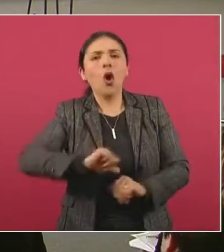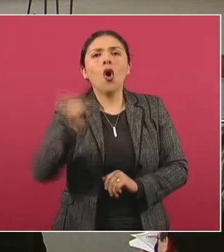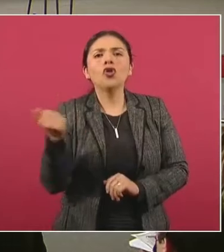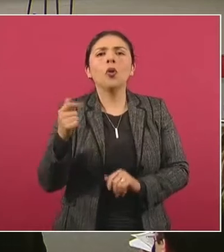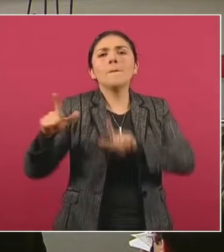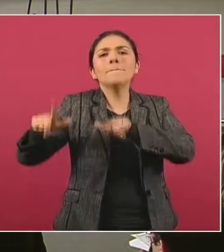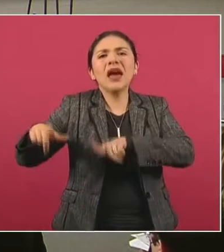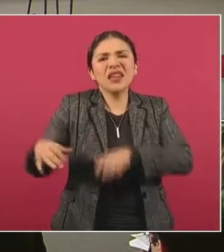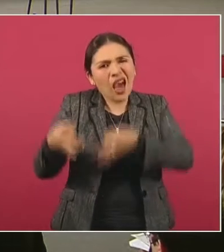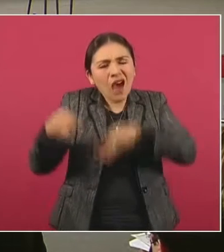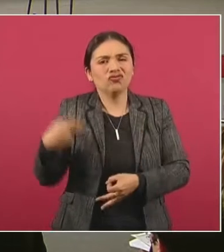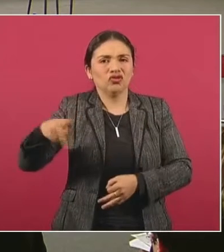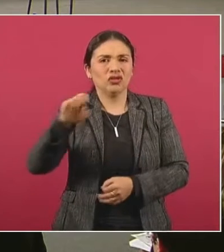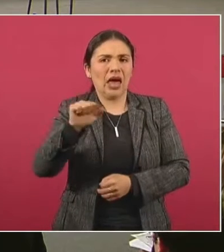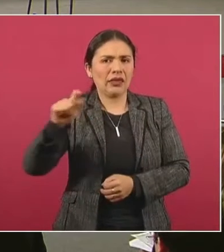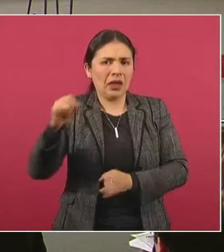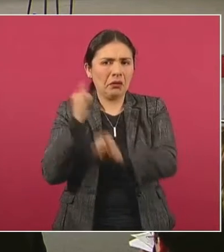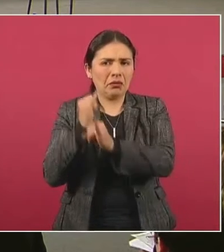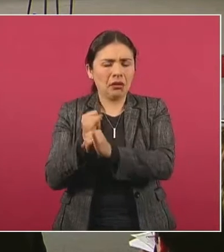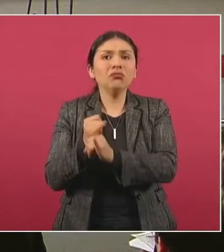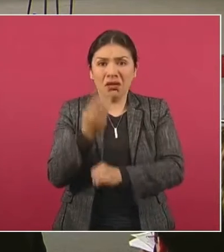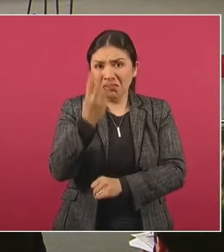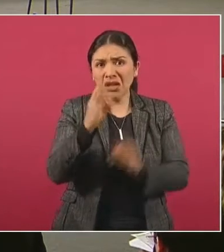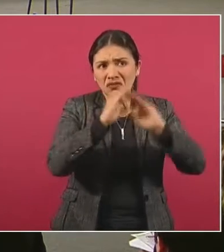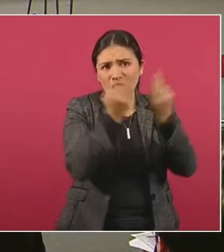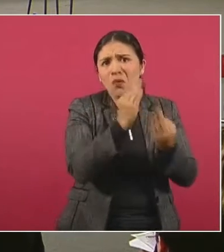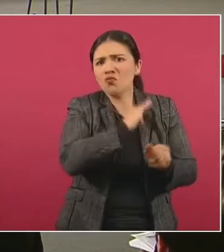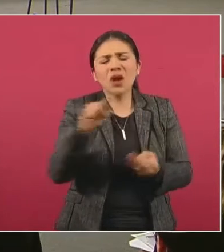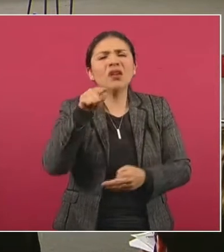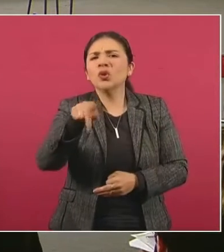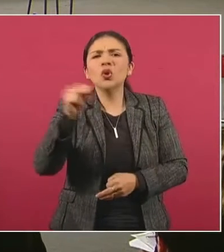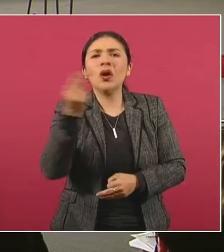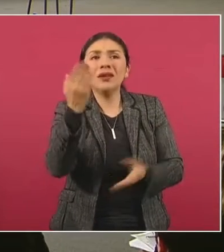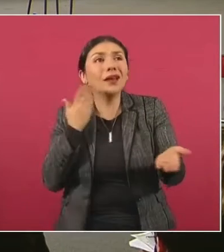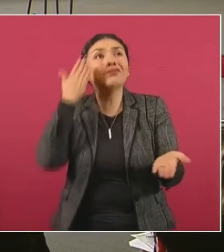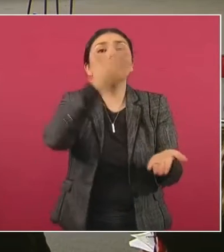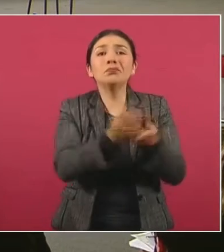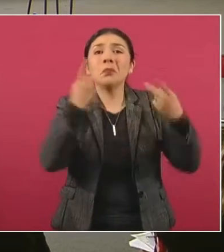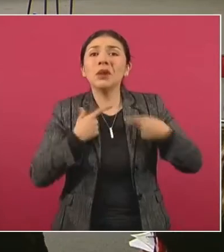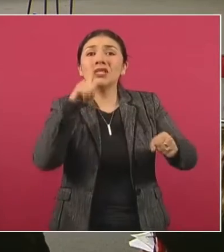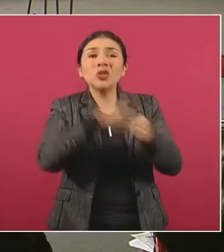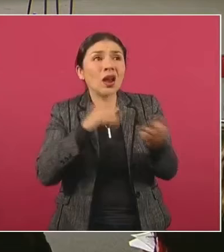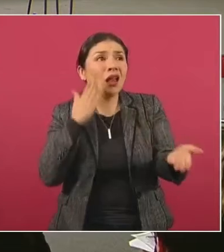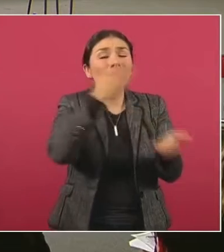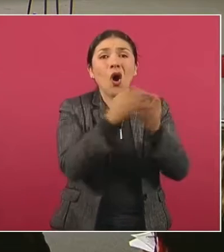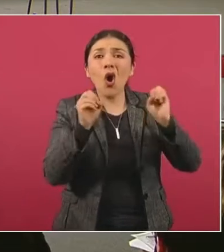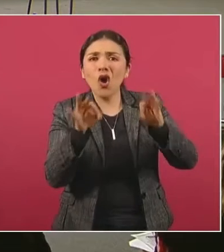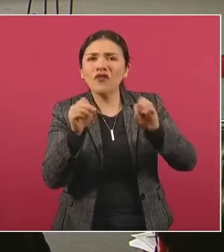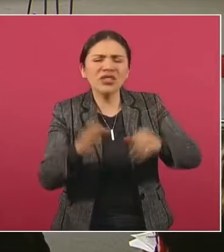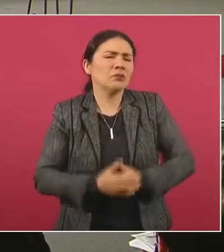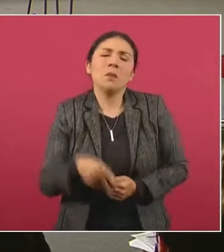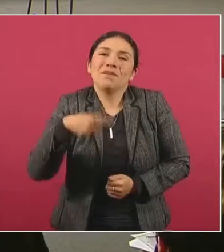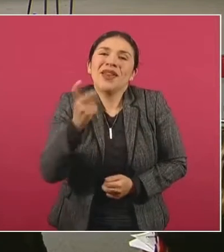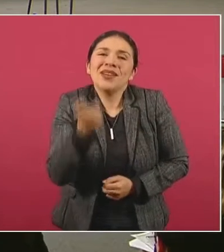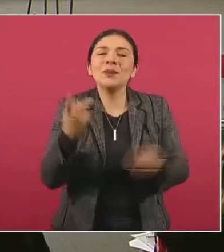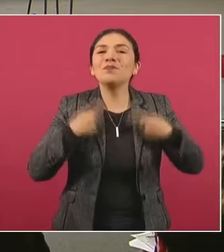del SAT. Entonces, esos tres caminos se pueden utilizar sin necesidad de ir a la ventanilla. Desafortunadamente tampoco la gente está